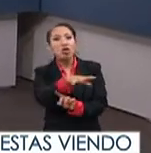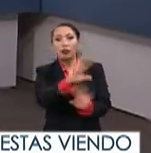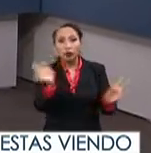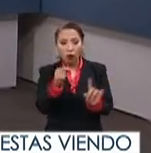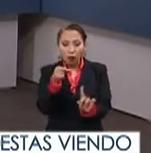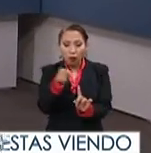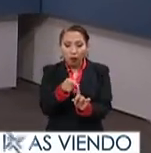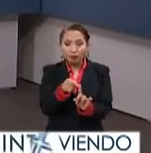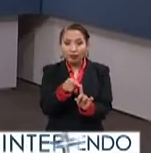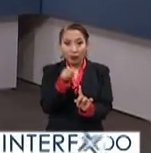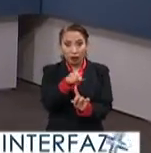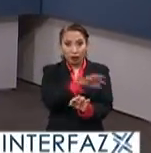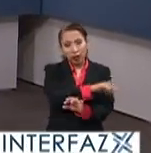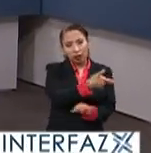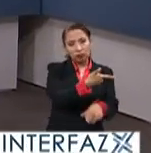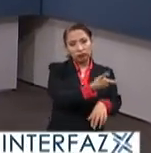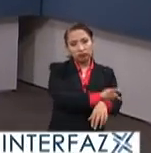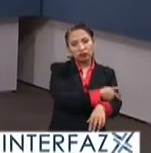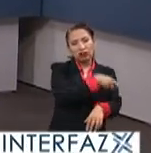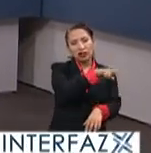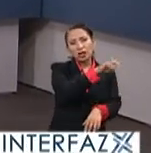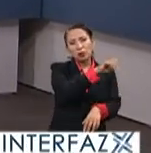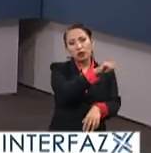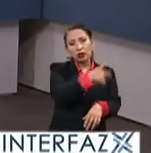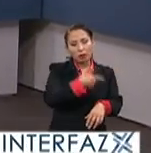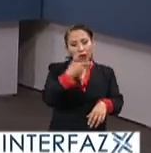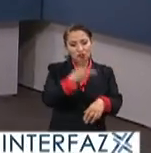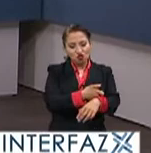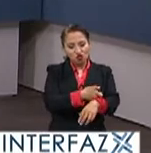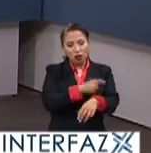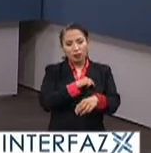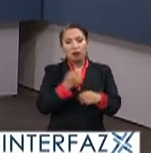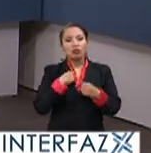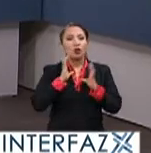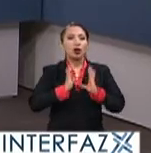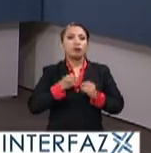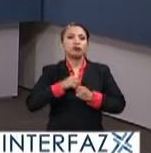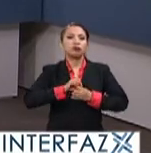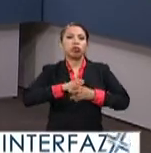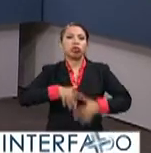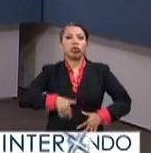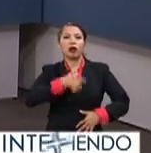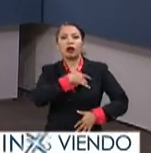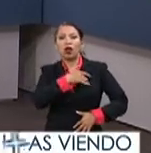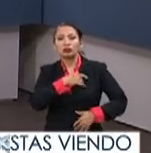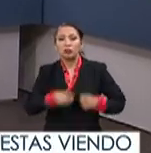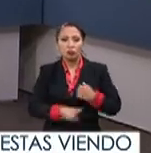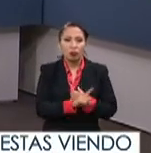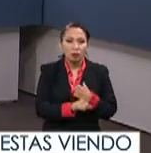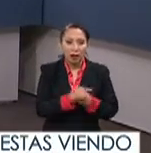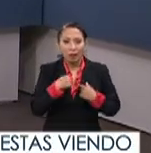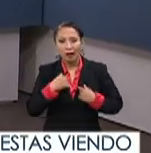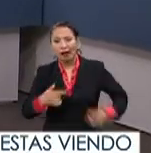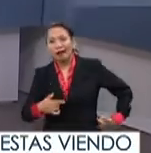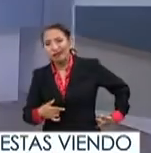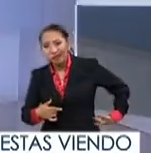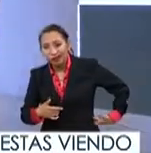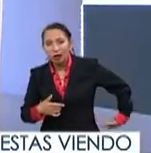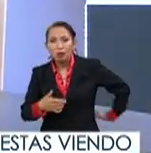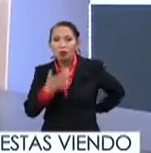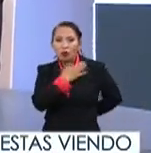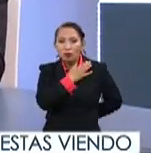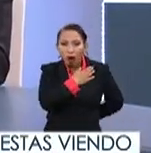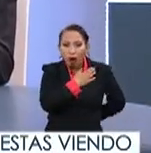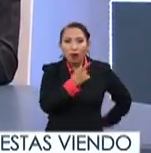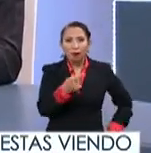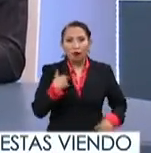generen otras secuelas, porque las principales secuelas con las que se quedan los niños, bueno, tienen que ver con problemas del corazón, hígado, riñones, pulmones.